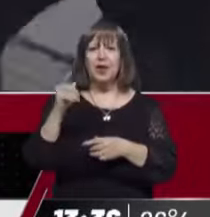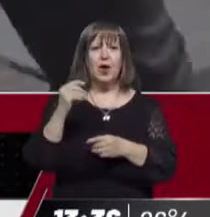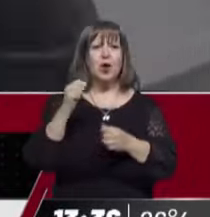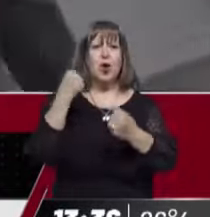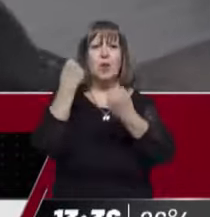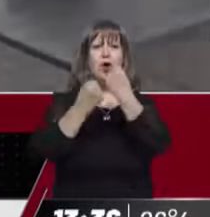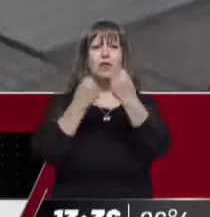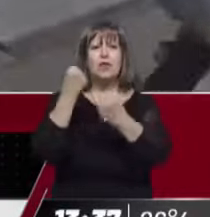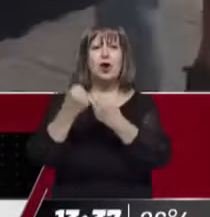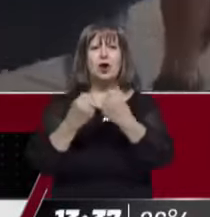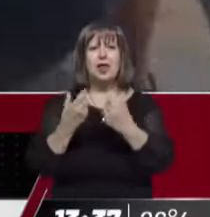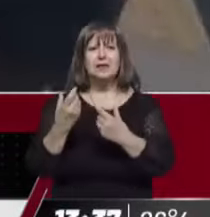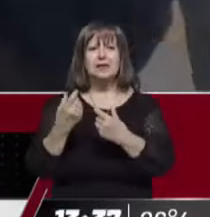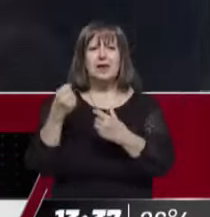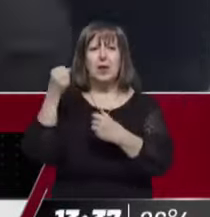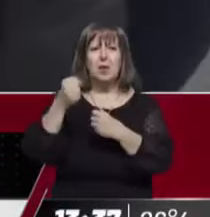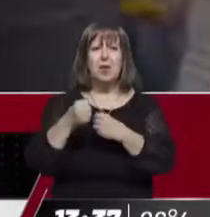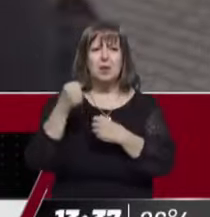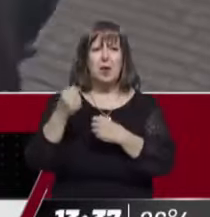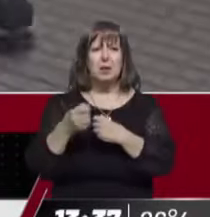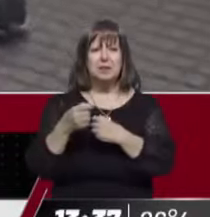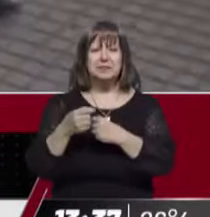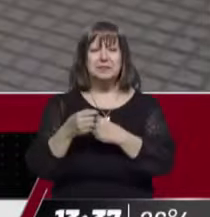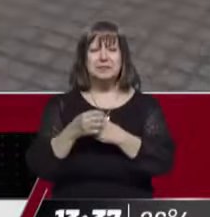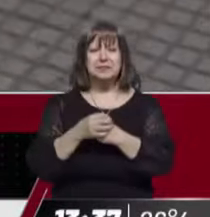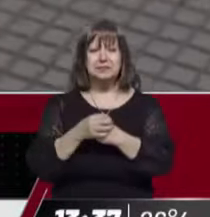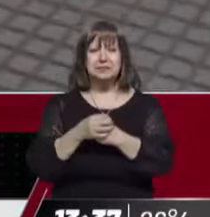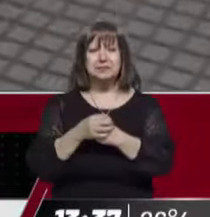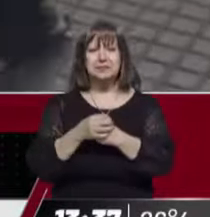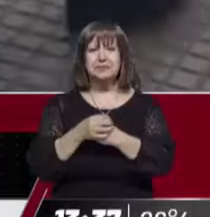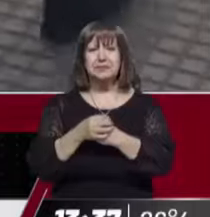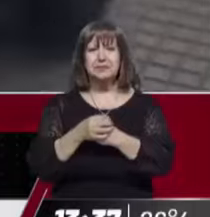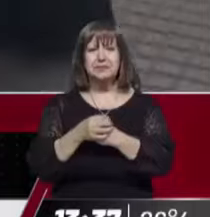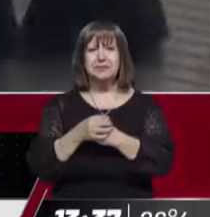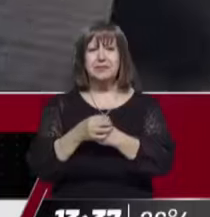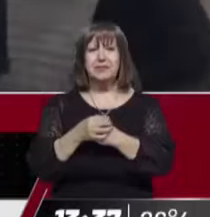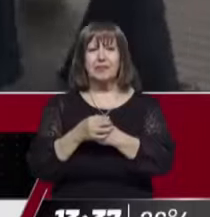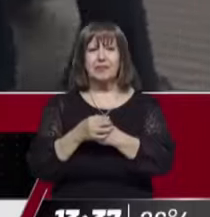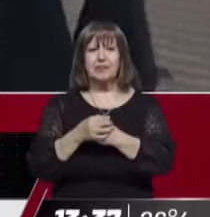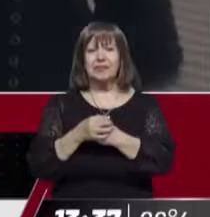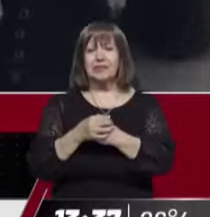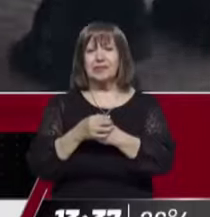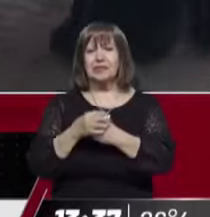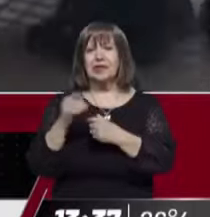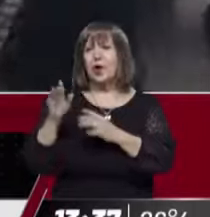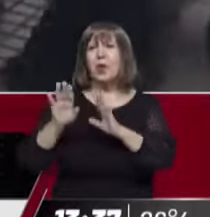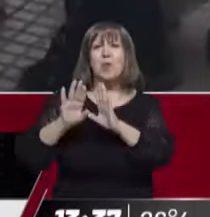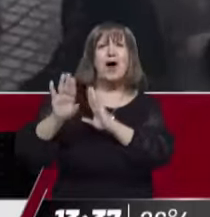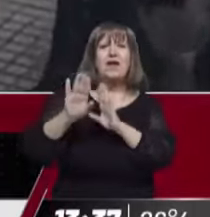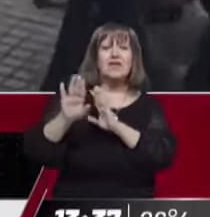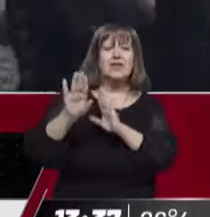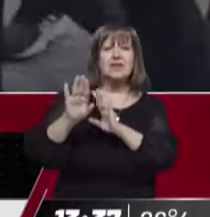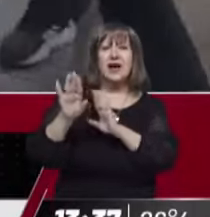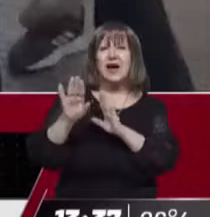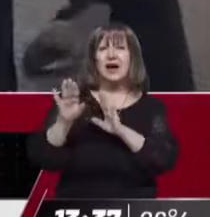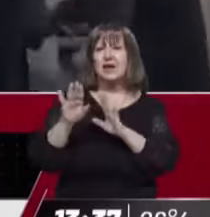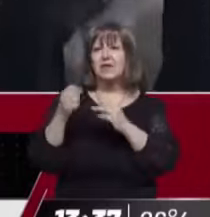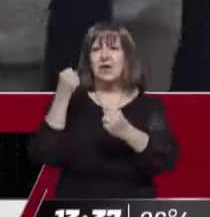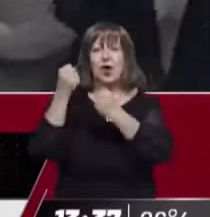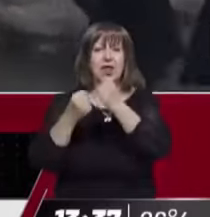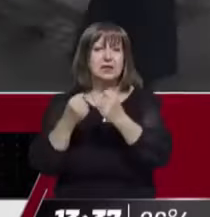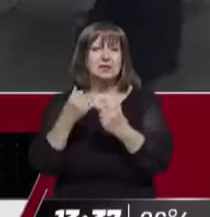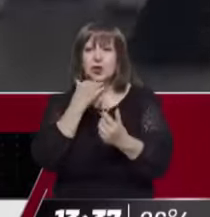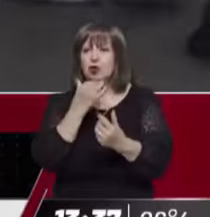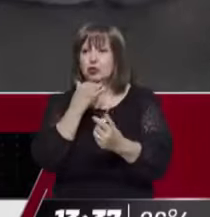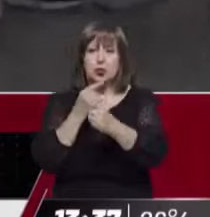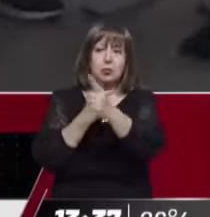la violencia dentro de los colegios? ¿Qué piensan ustedes? No tengo ni idea. No sé. ¿Alguien quiere hablar? ¿Alguien quiere decir algo?